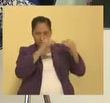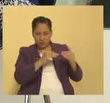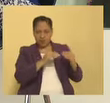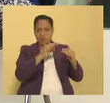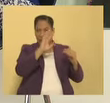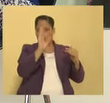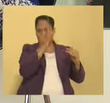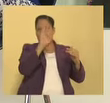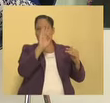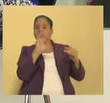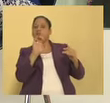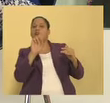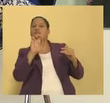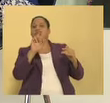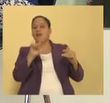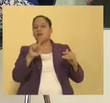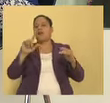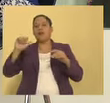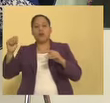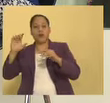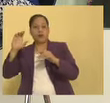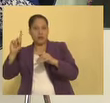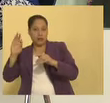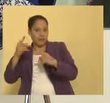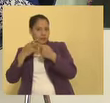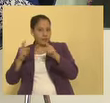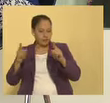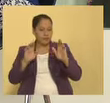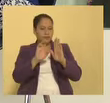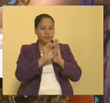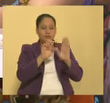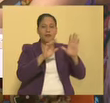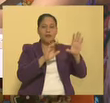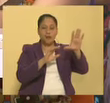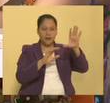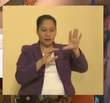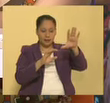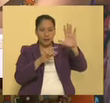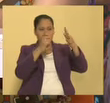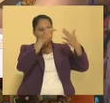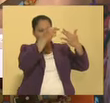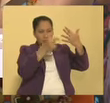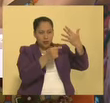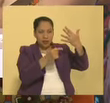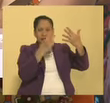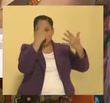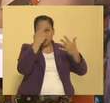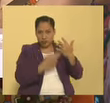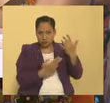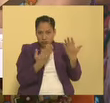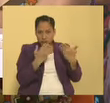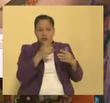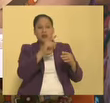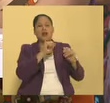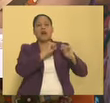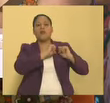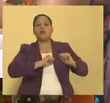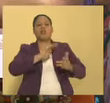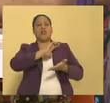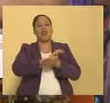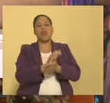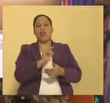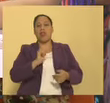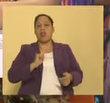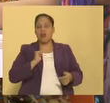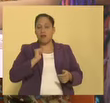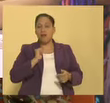ayer recibí muchas llamadas. Para que quede bien claro, abogada. Y todas las violaciones o supuestas violaciones de autoridad del Distrito Federal